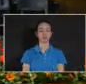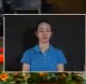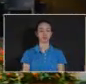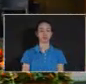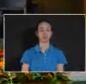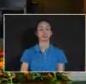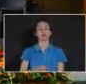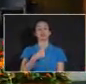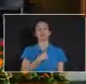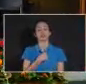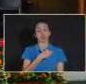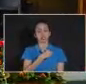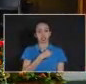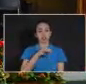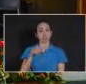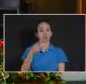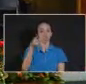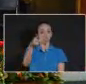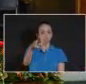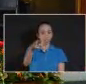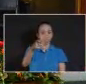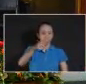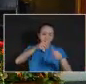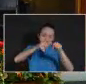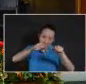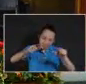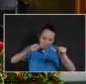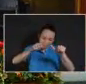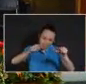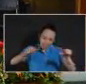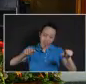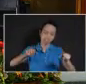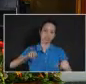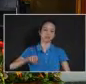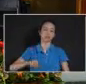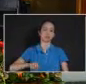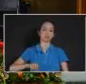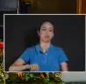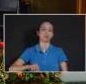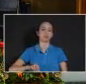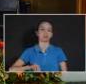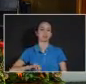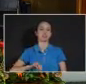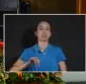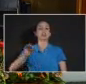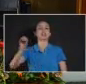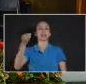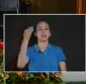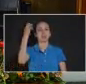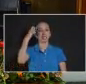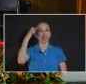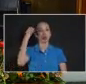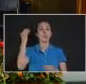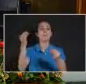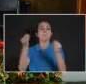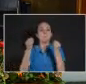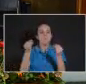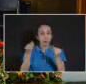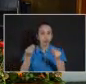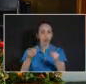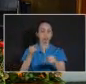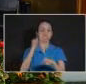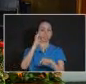Yo quiero que usted analice lo siguiente. ¿Qué pensaron muchos de la congregación acerca de su